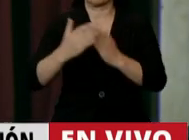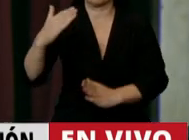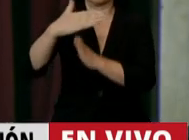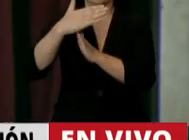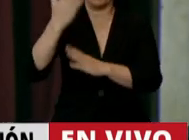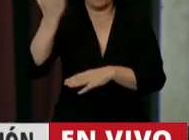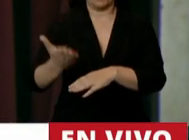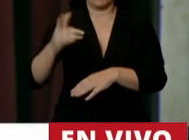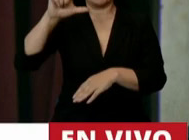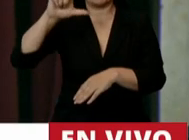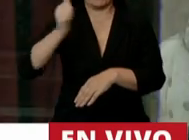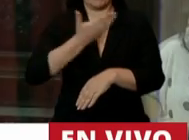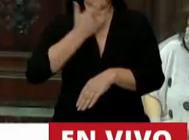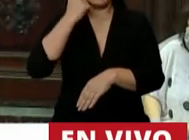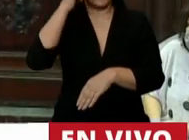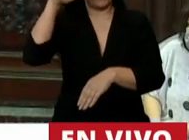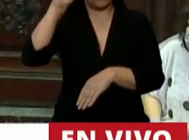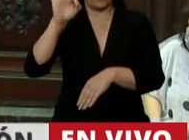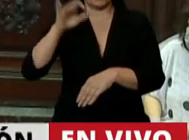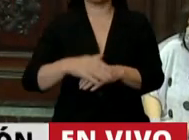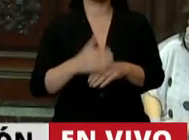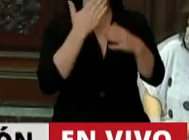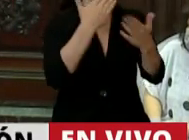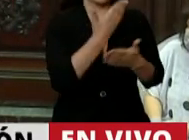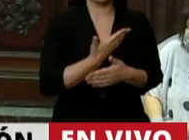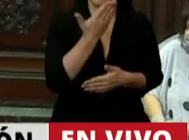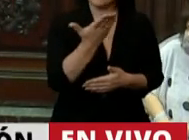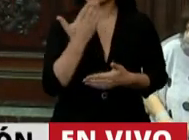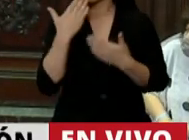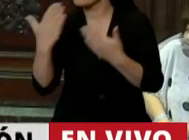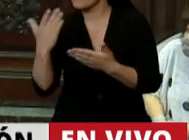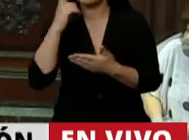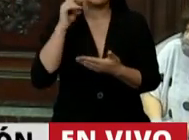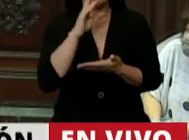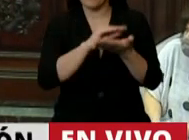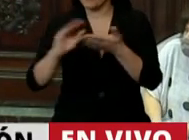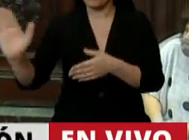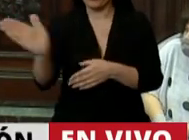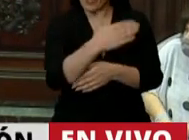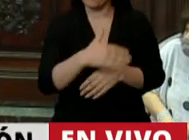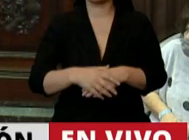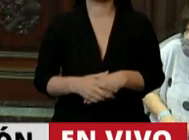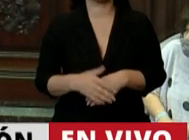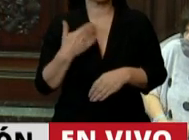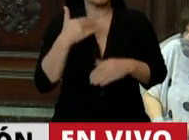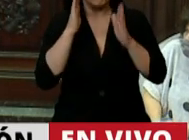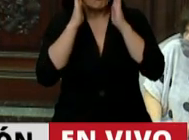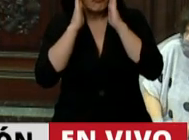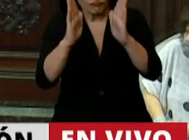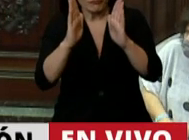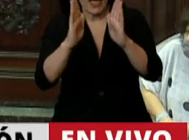Santiago Cafiero. Muchas gracias, señor presidente. Gracias, diputados y diputadas. Los he escuchado con mucha